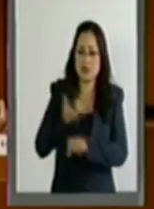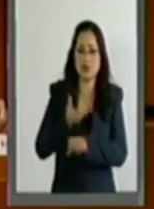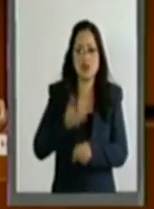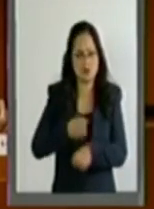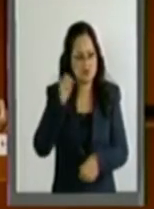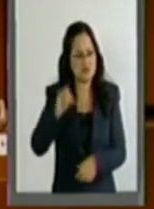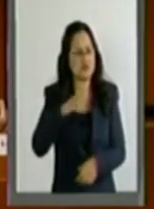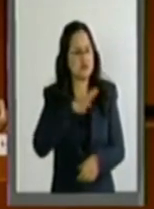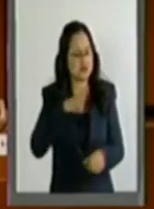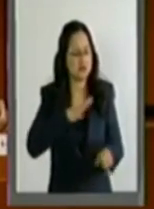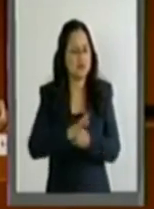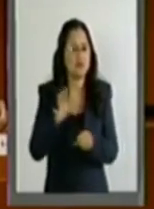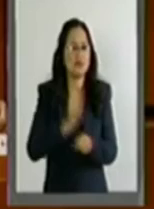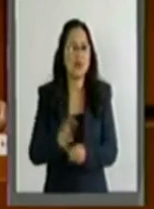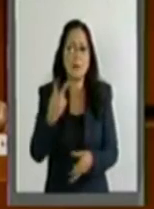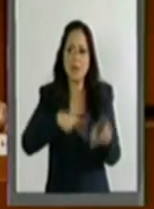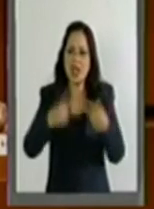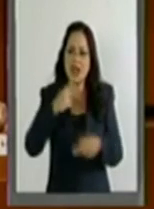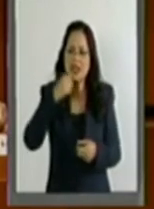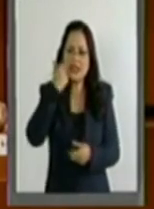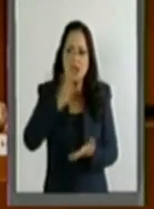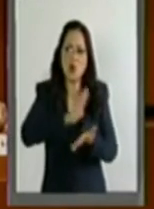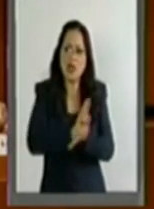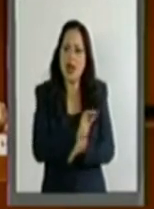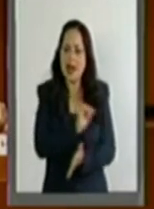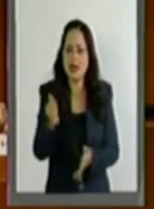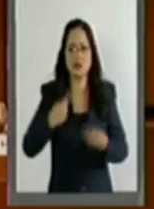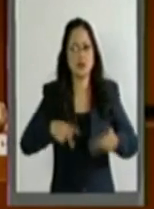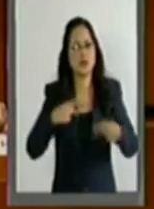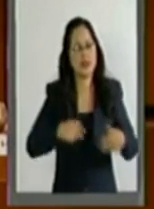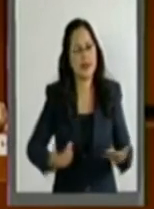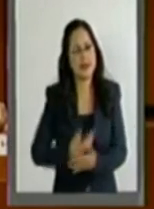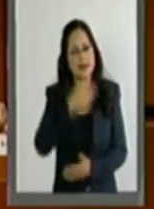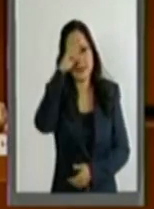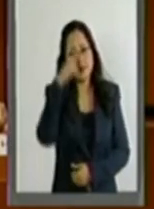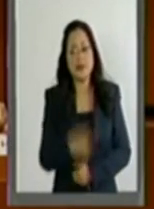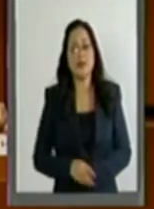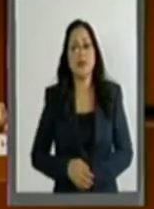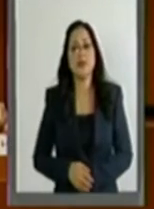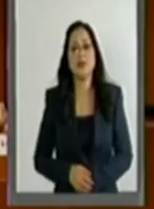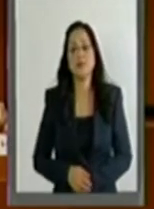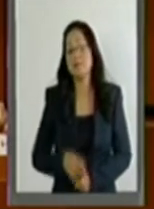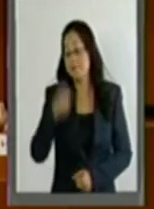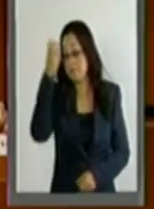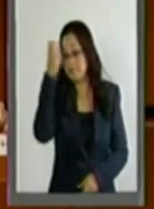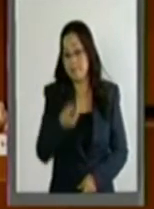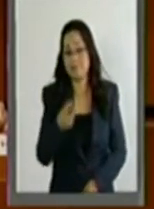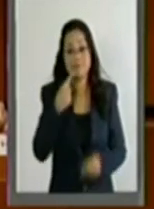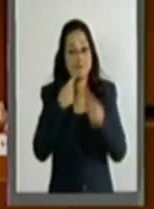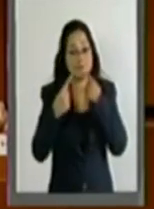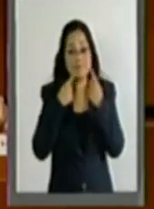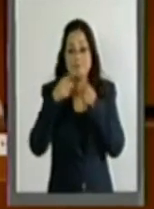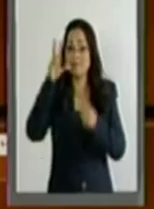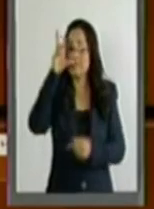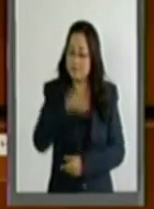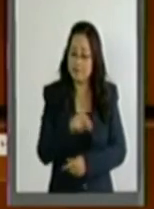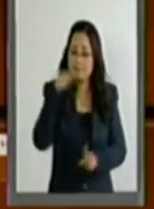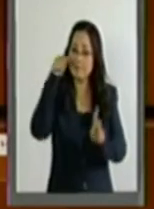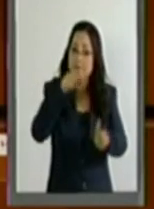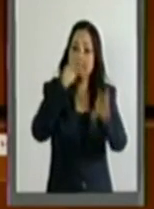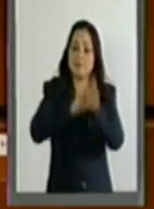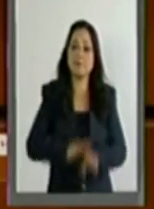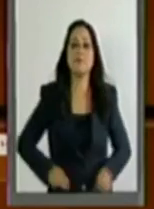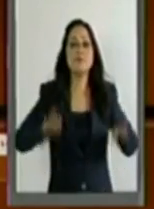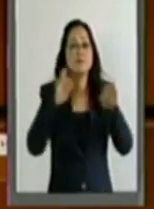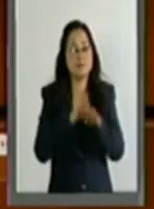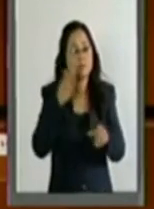lastiman y buscan humillar a los mexicanos. Eso no está a discusión. Lo que está a